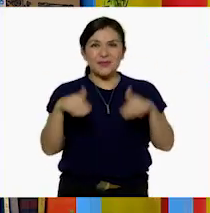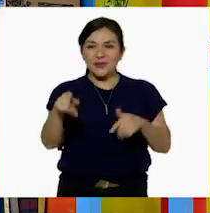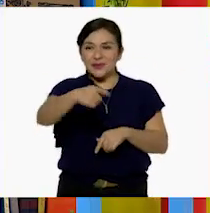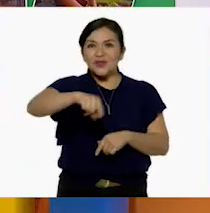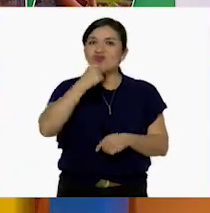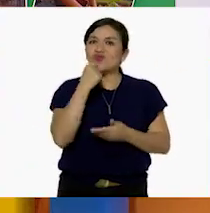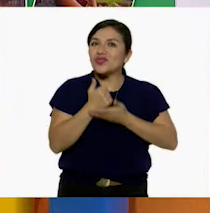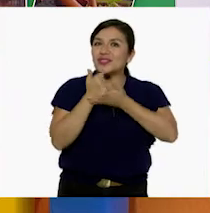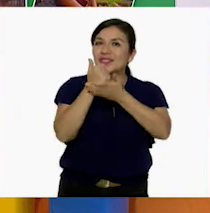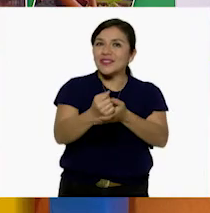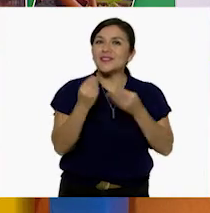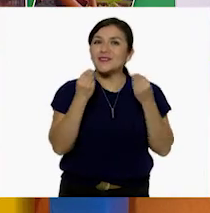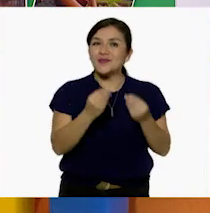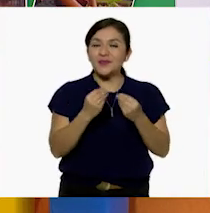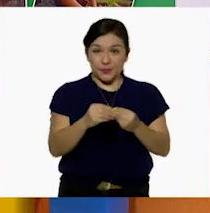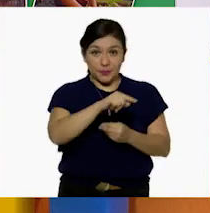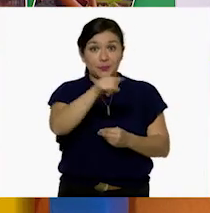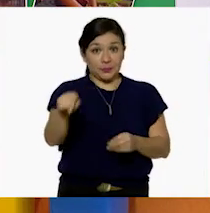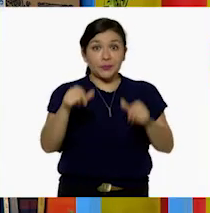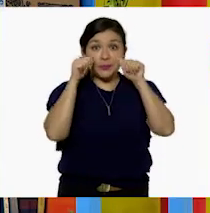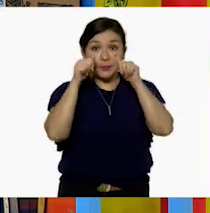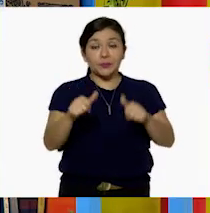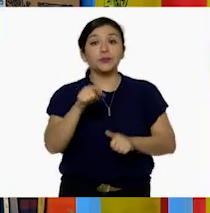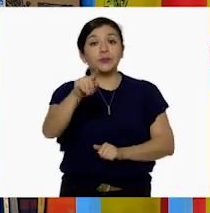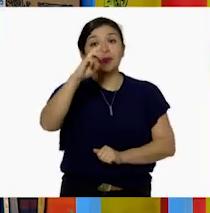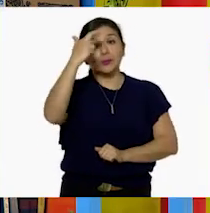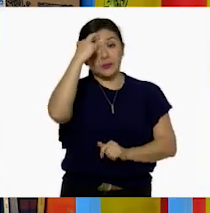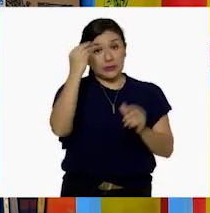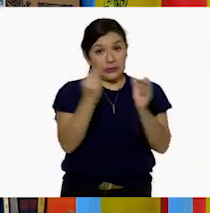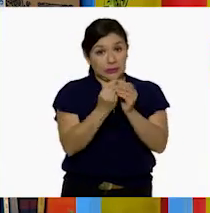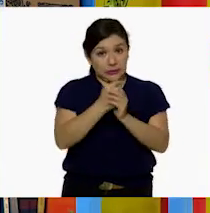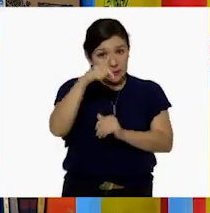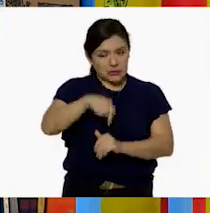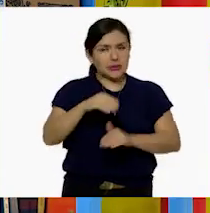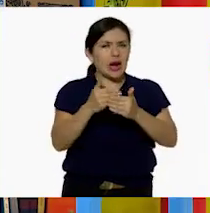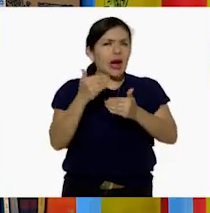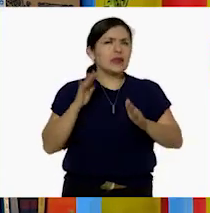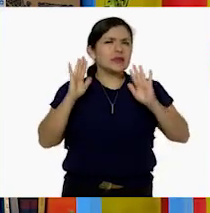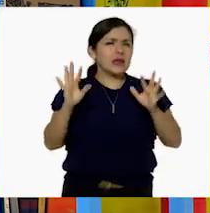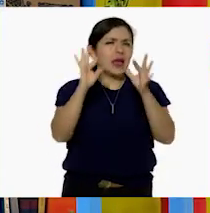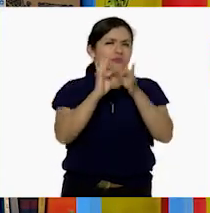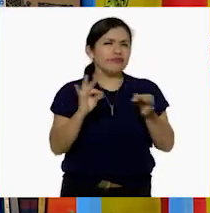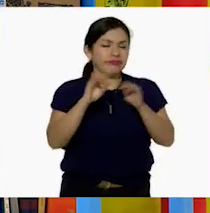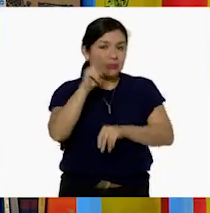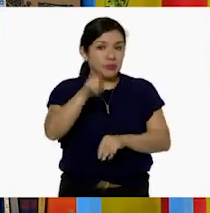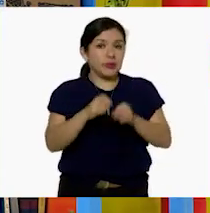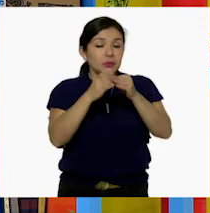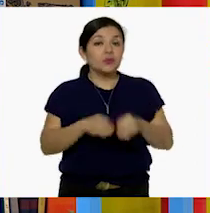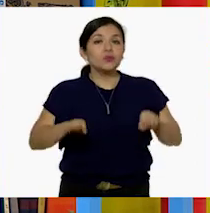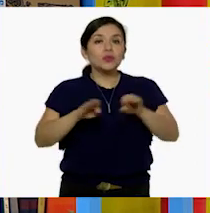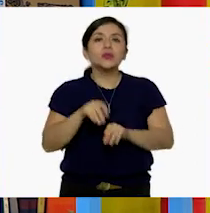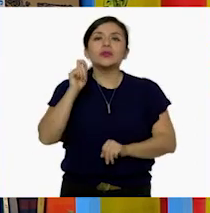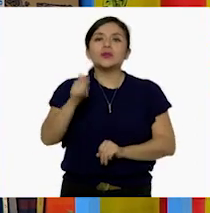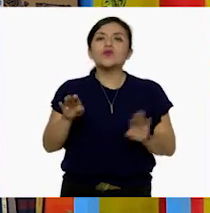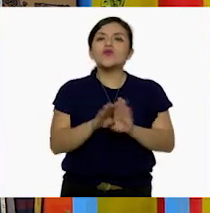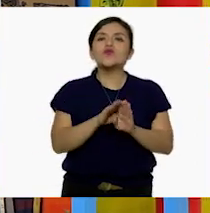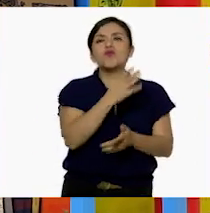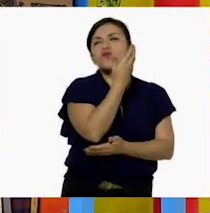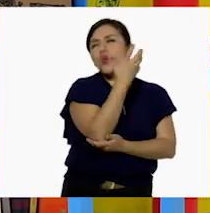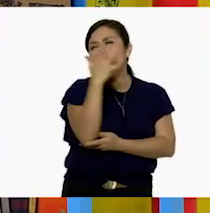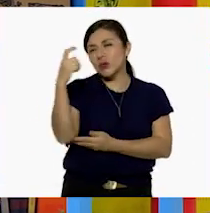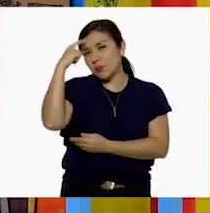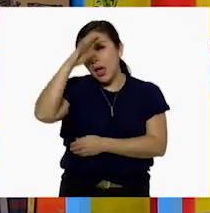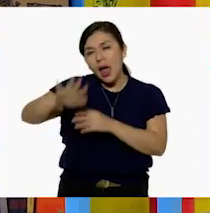ayudando! Atentos. Ahora, recuerden que en clase ya también platicamos sobre la importancia que tienen los bosques para